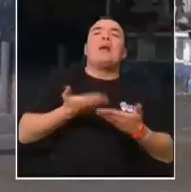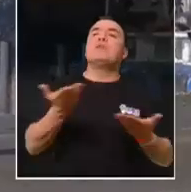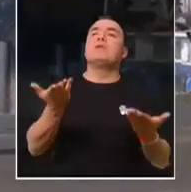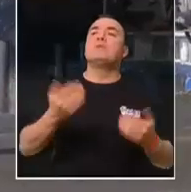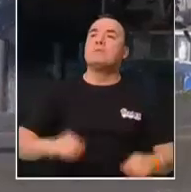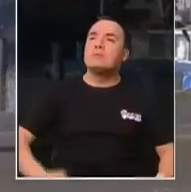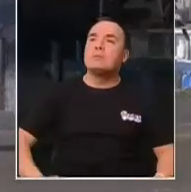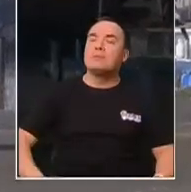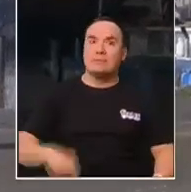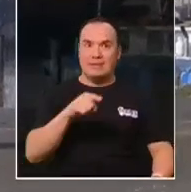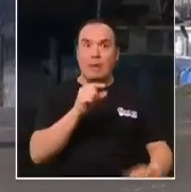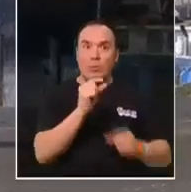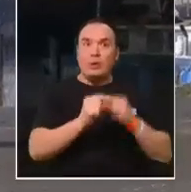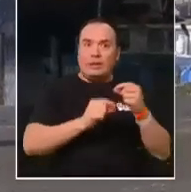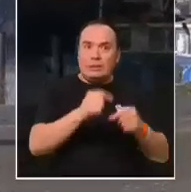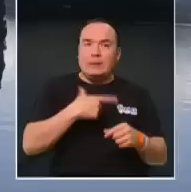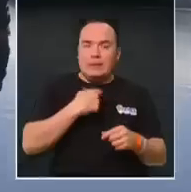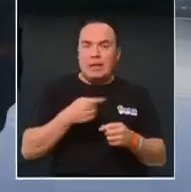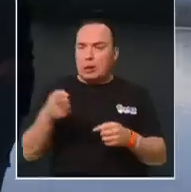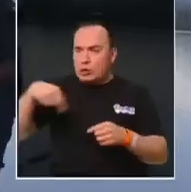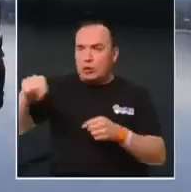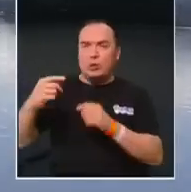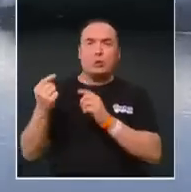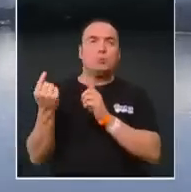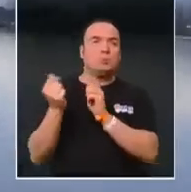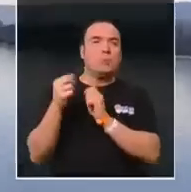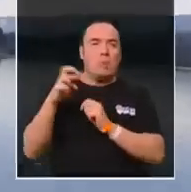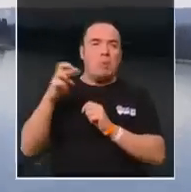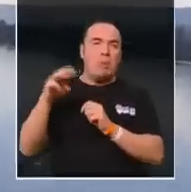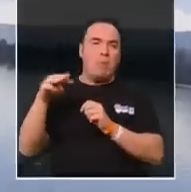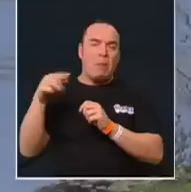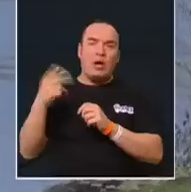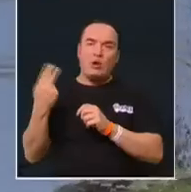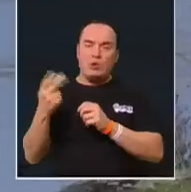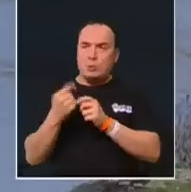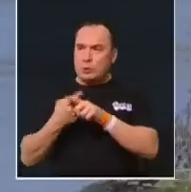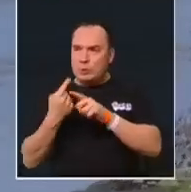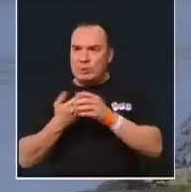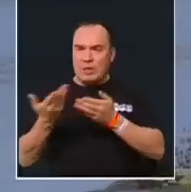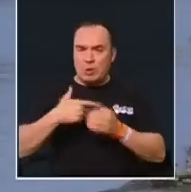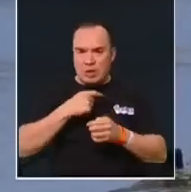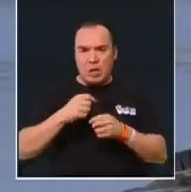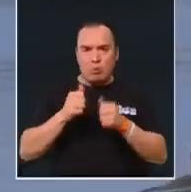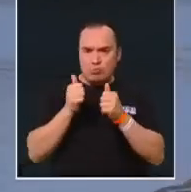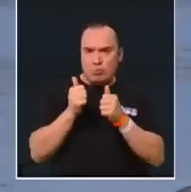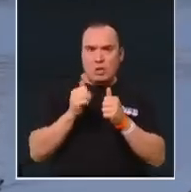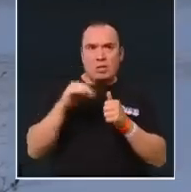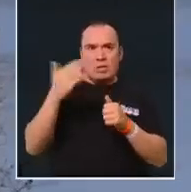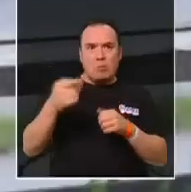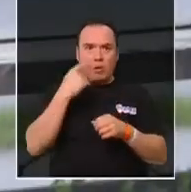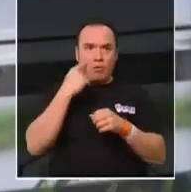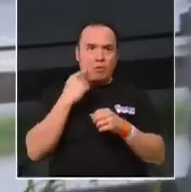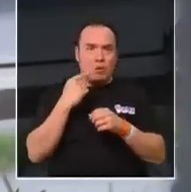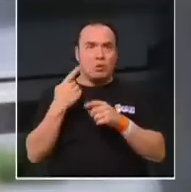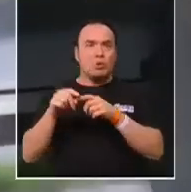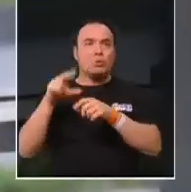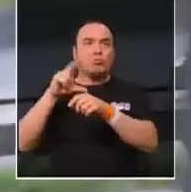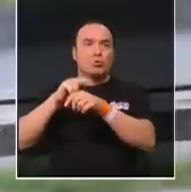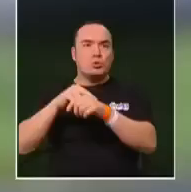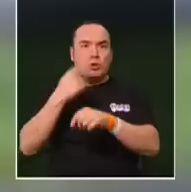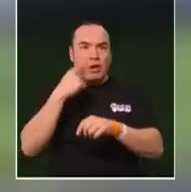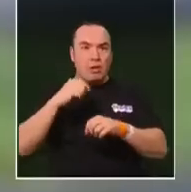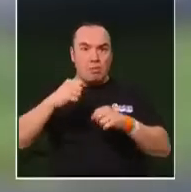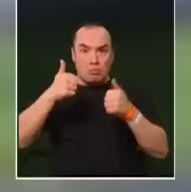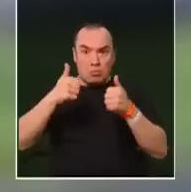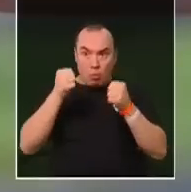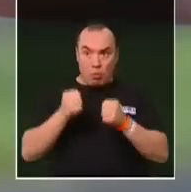empezó de a poquitito de nuevo el anhelo, lo empezamos a conversar. Obviamente quisimos hacerlo bien. Fuimos a los genetistas que nos dijeran si se podía,